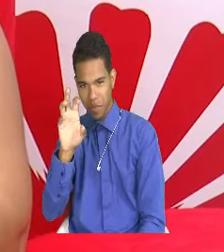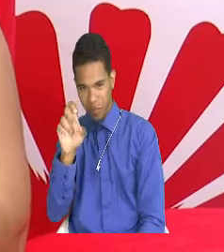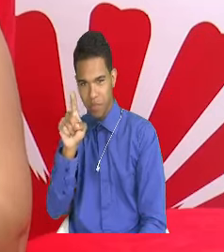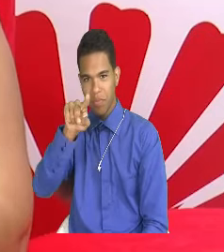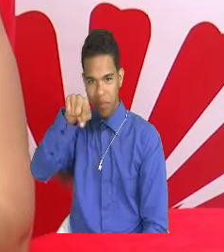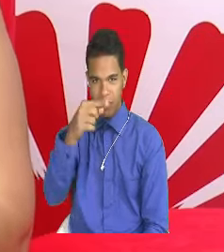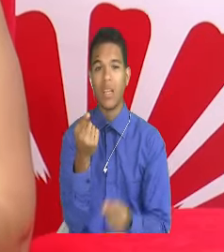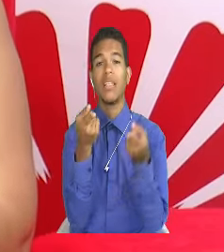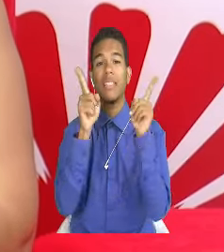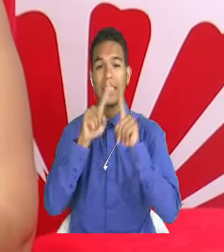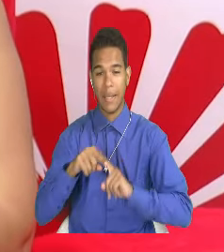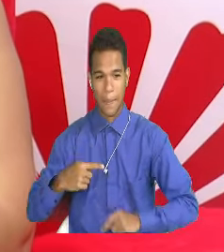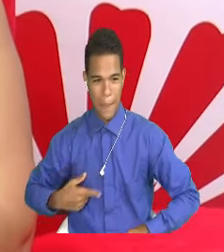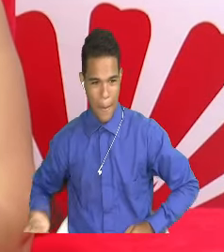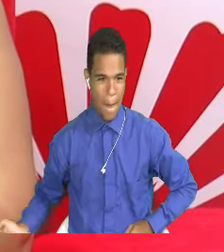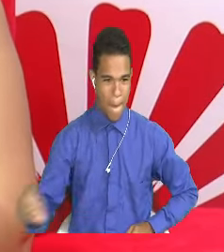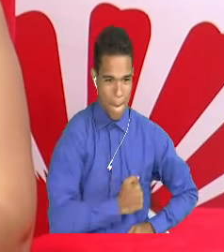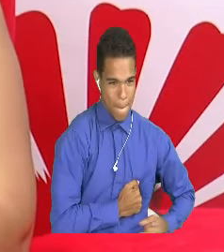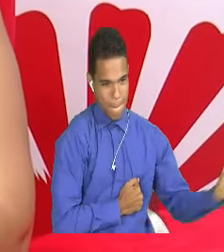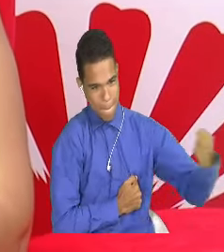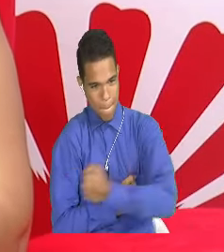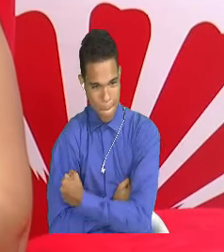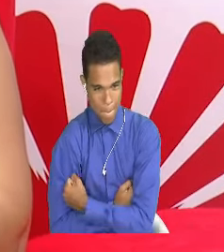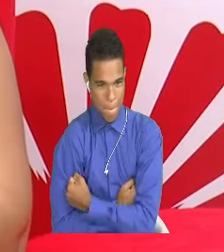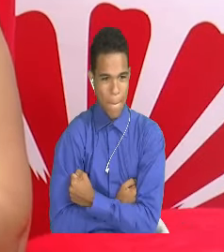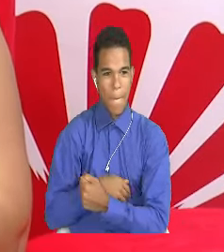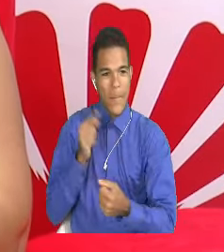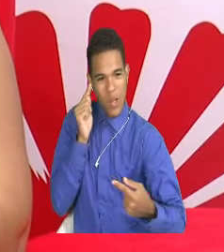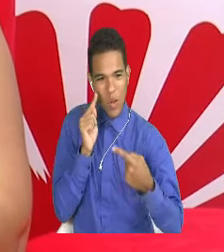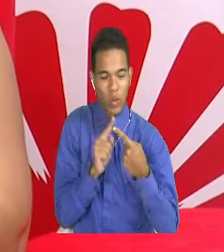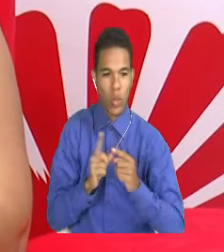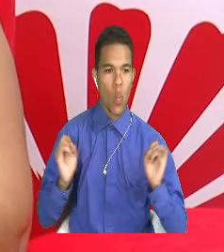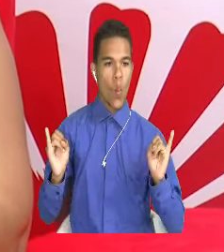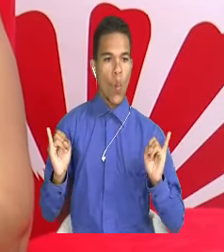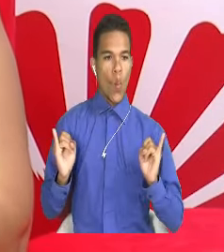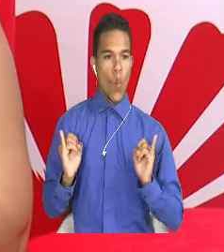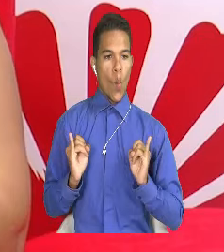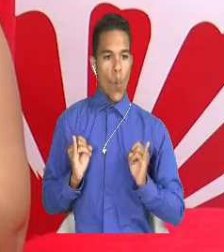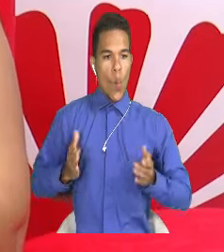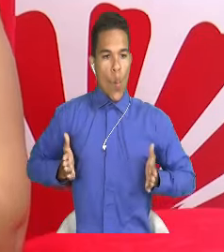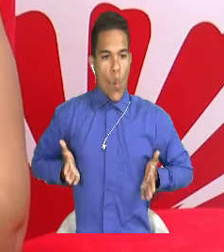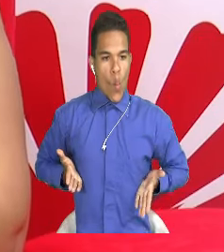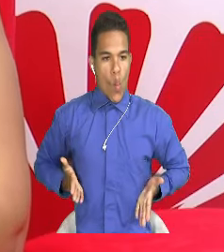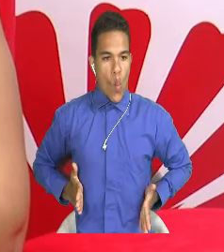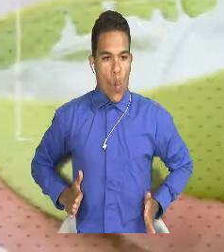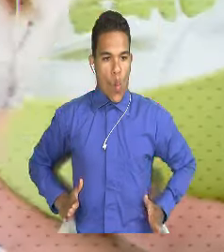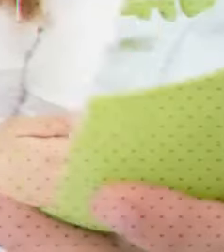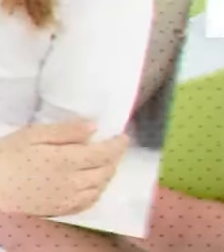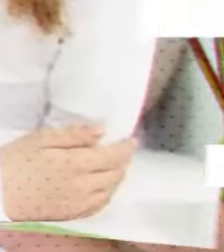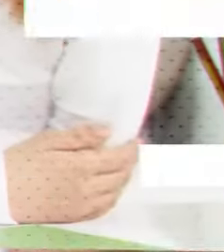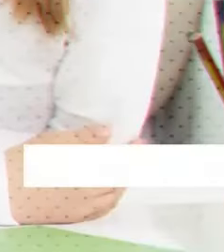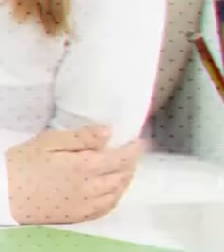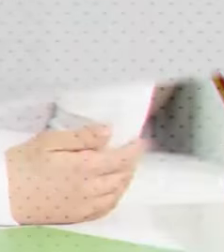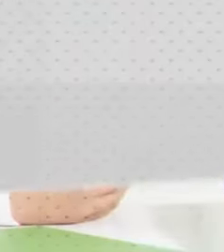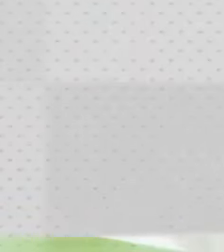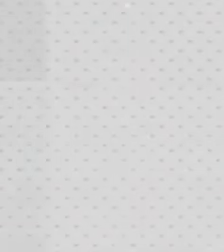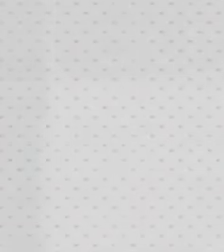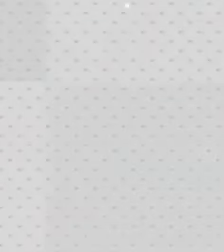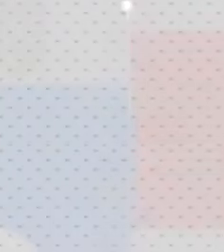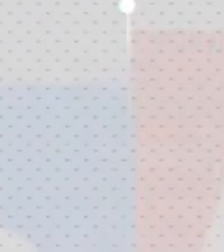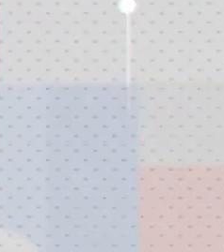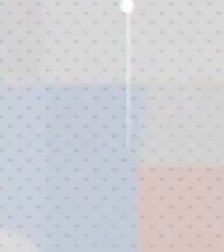faja sirve para adelgazar y también para moldear nuestro cuerpo. Adelante, Andrés.